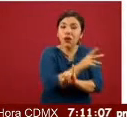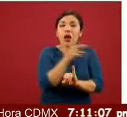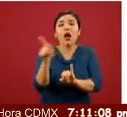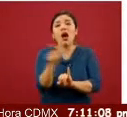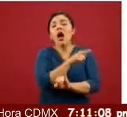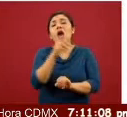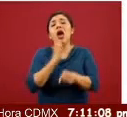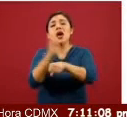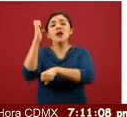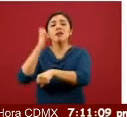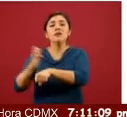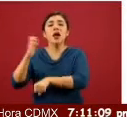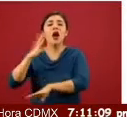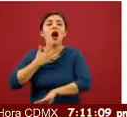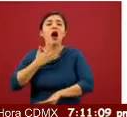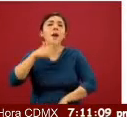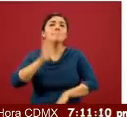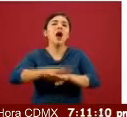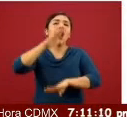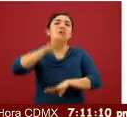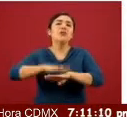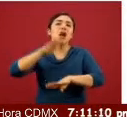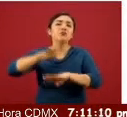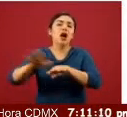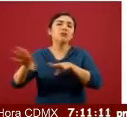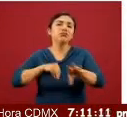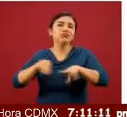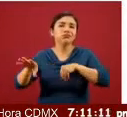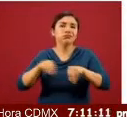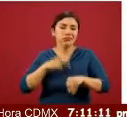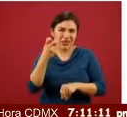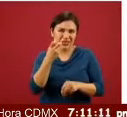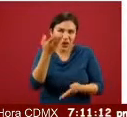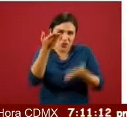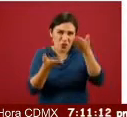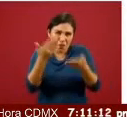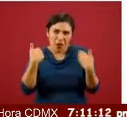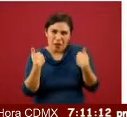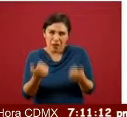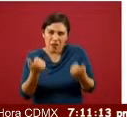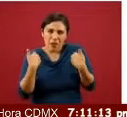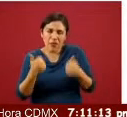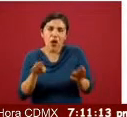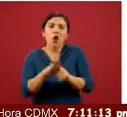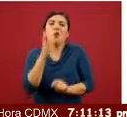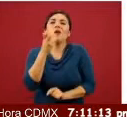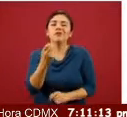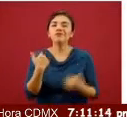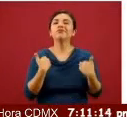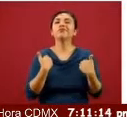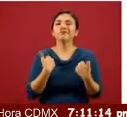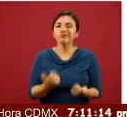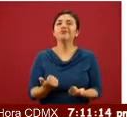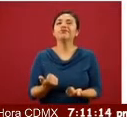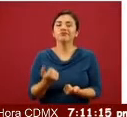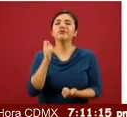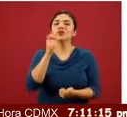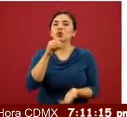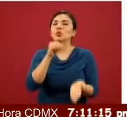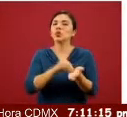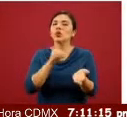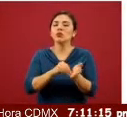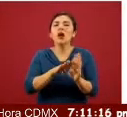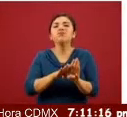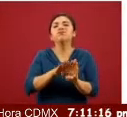realmente representaron un incremento en relación a esa comparación, lo que pudiera significar que todavía están en la fase de